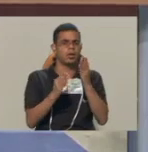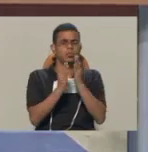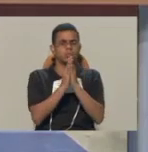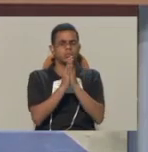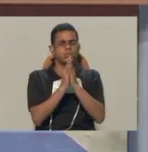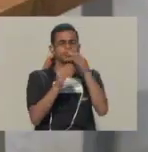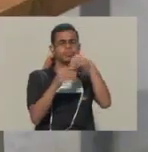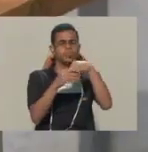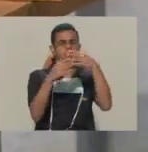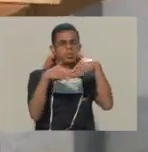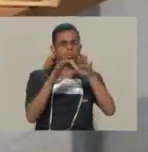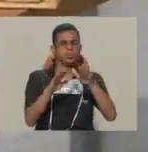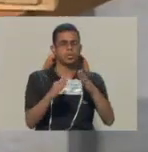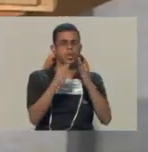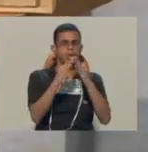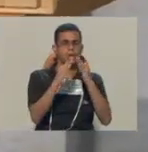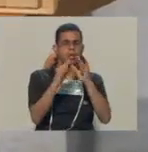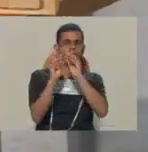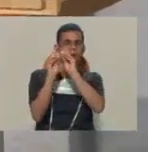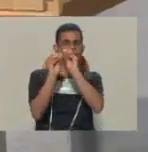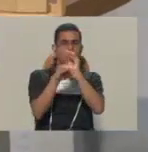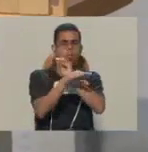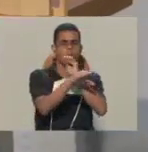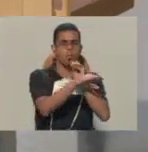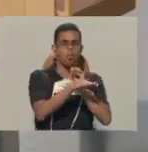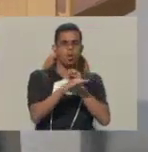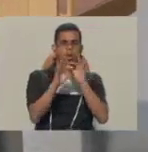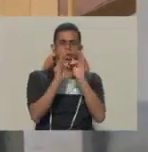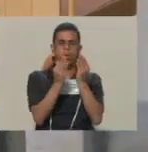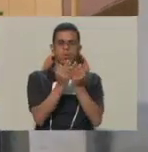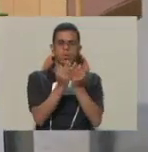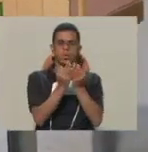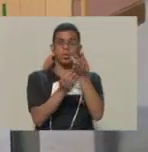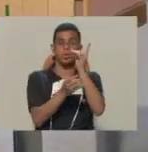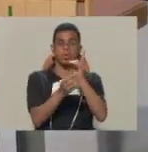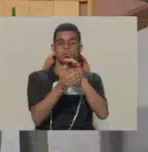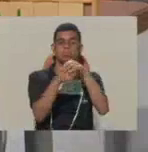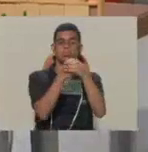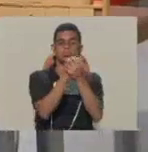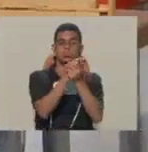su casa, no lo hagan, cuídense, cuiden a su familia, manténganse siempre